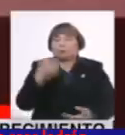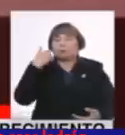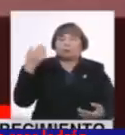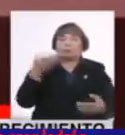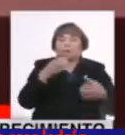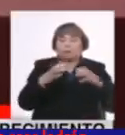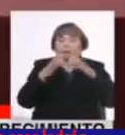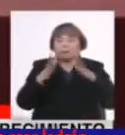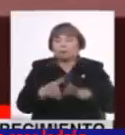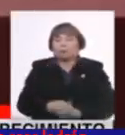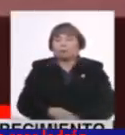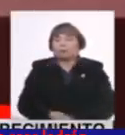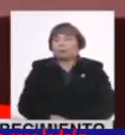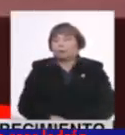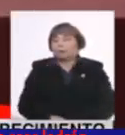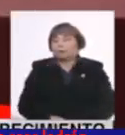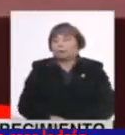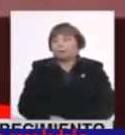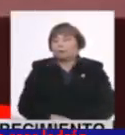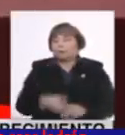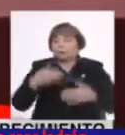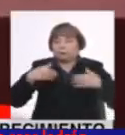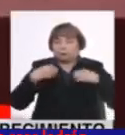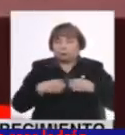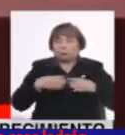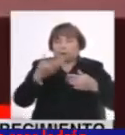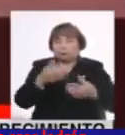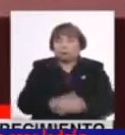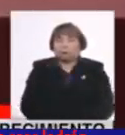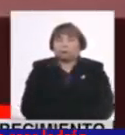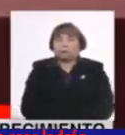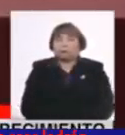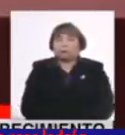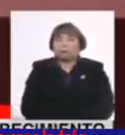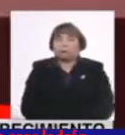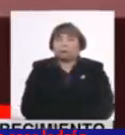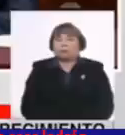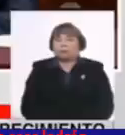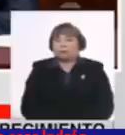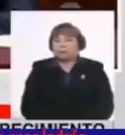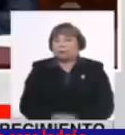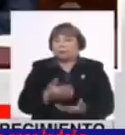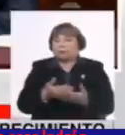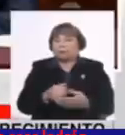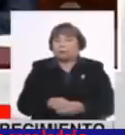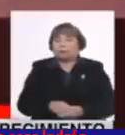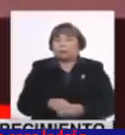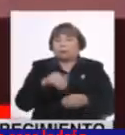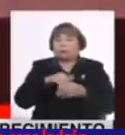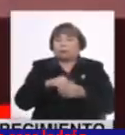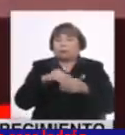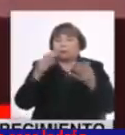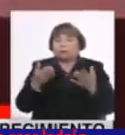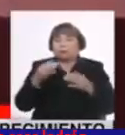señores congresistas. Sí, a ver. Le voy a señalar el domicilio procesal, sí, en este momento. Favor. Y después nuevamente vamos a presentar. Correcto. El